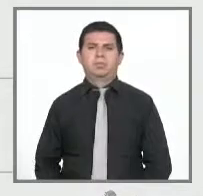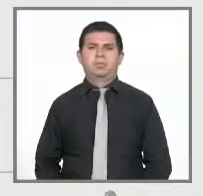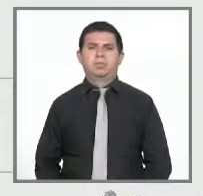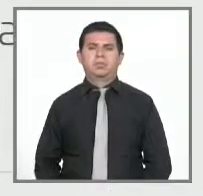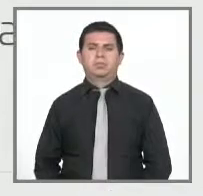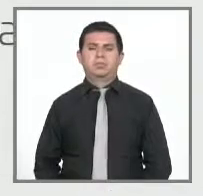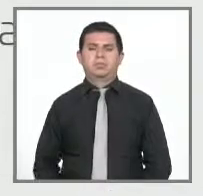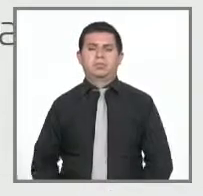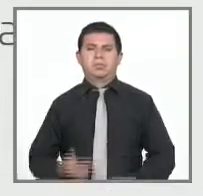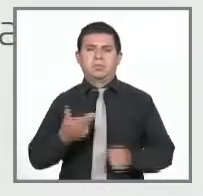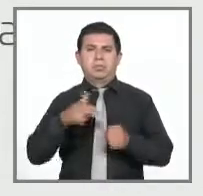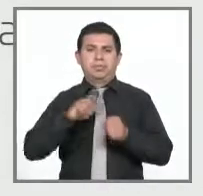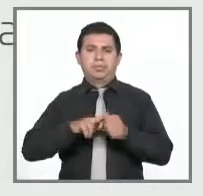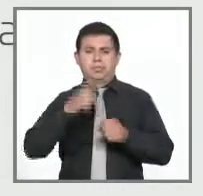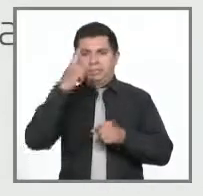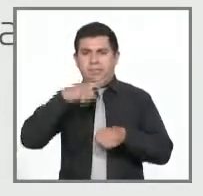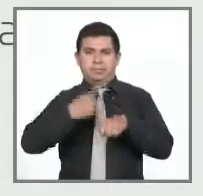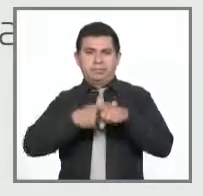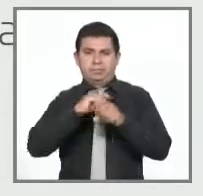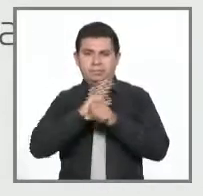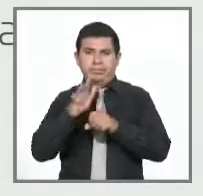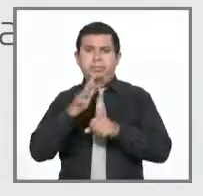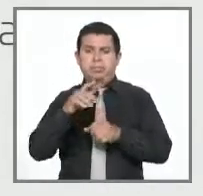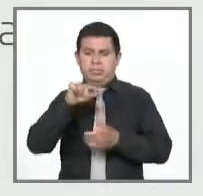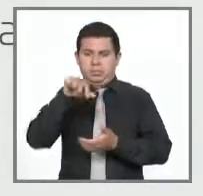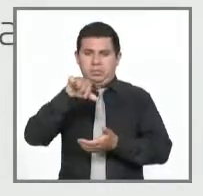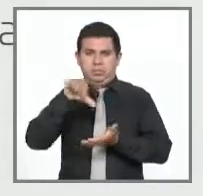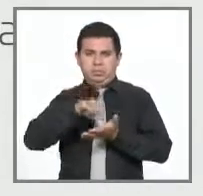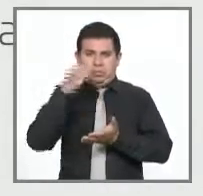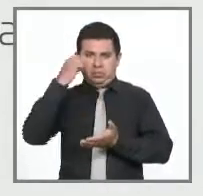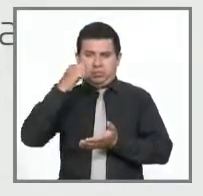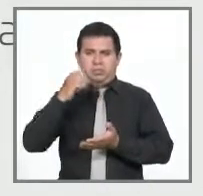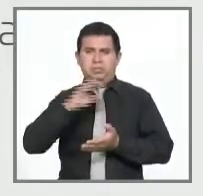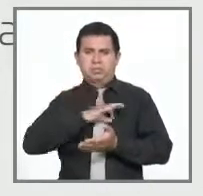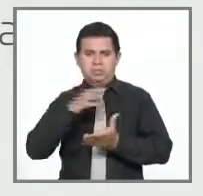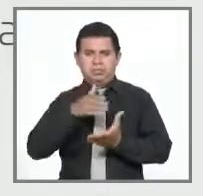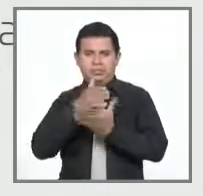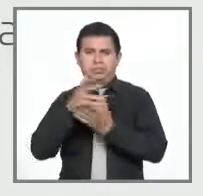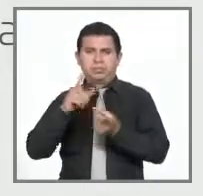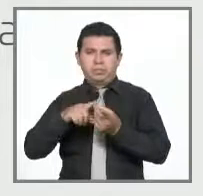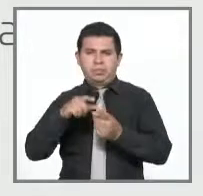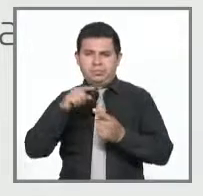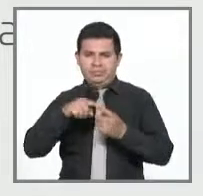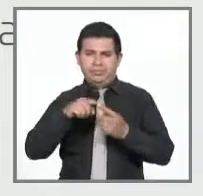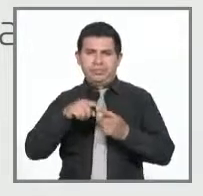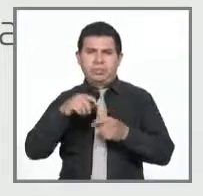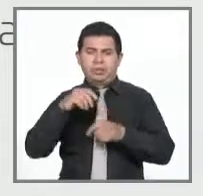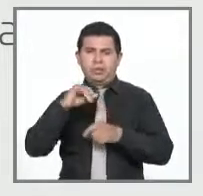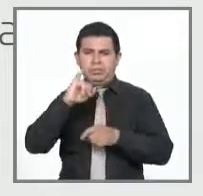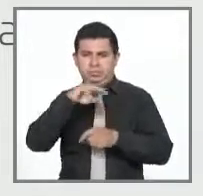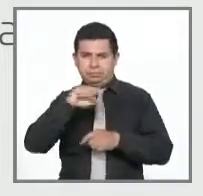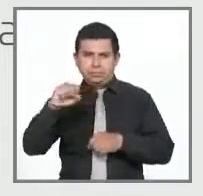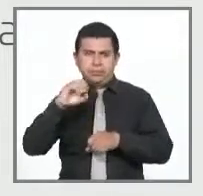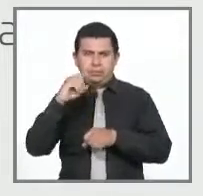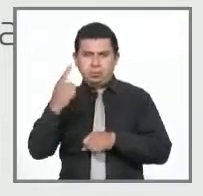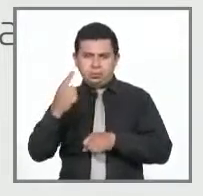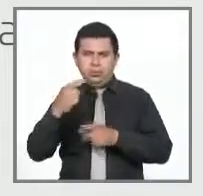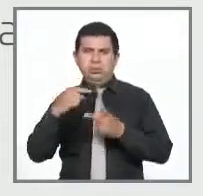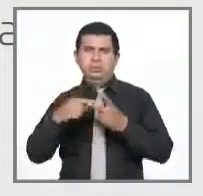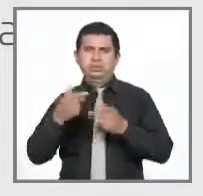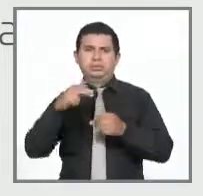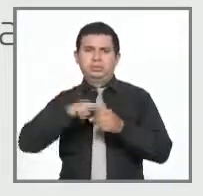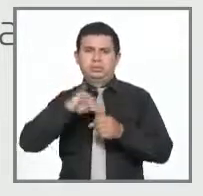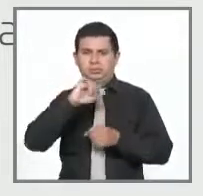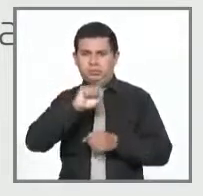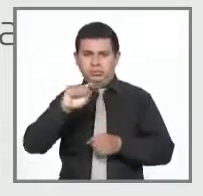de los centros de valoración del primer contacto en la zona conurbada es el hospital general de zona 1 y hms hospital regional